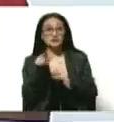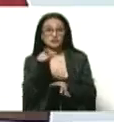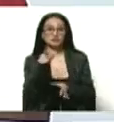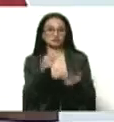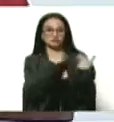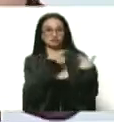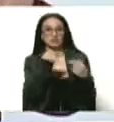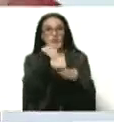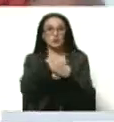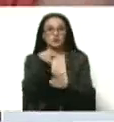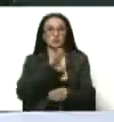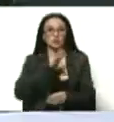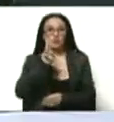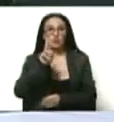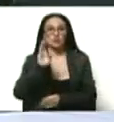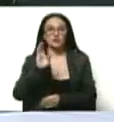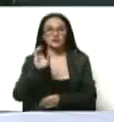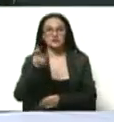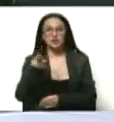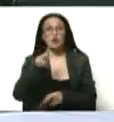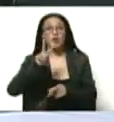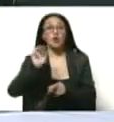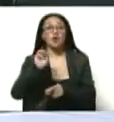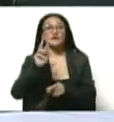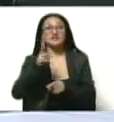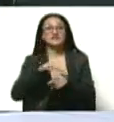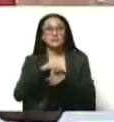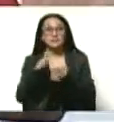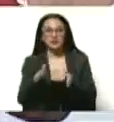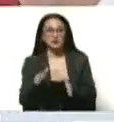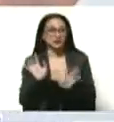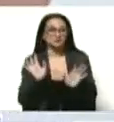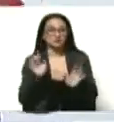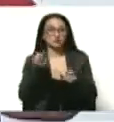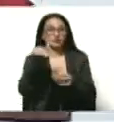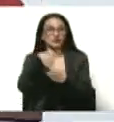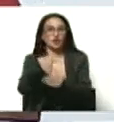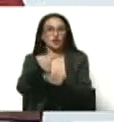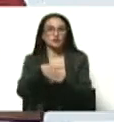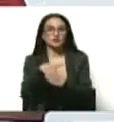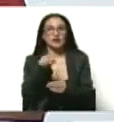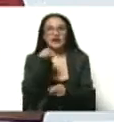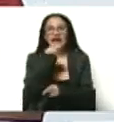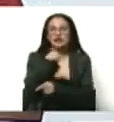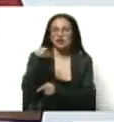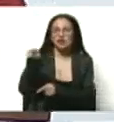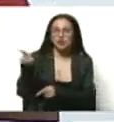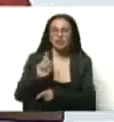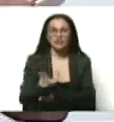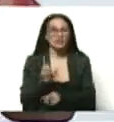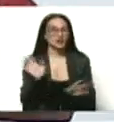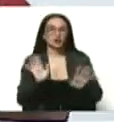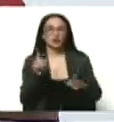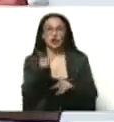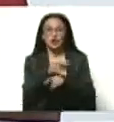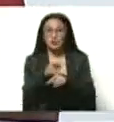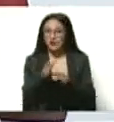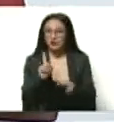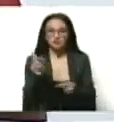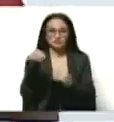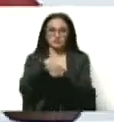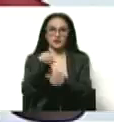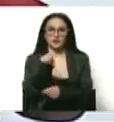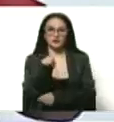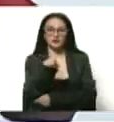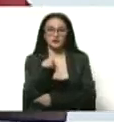VC. O es viceministro, vaya y vote en su VC. Y usted no tiene que estar diciendo, estos deben ser. Si es gobernador, no se mete en ese